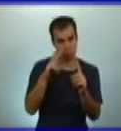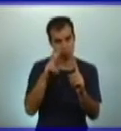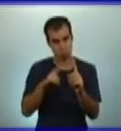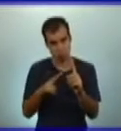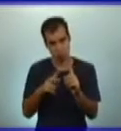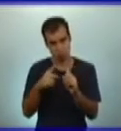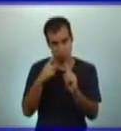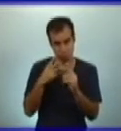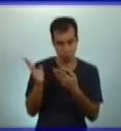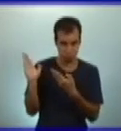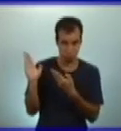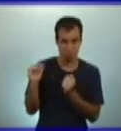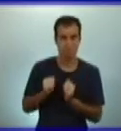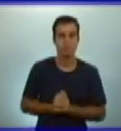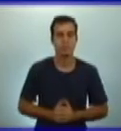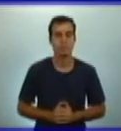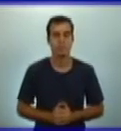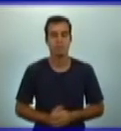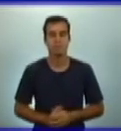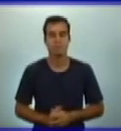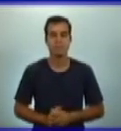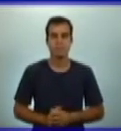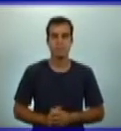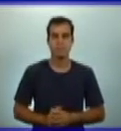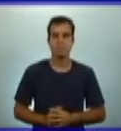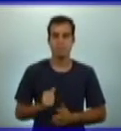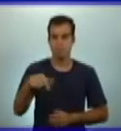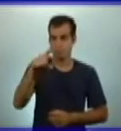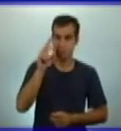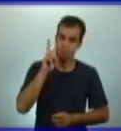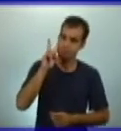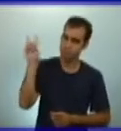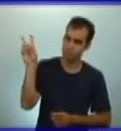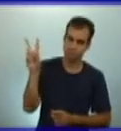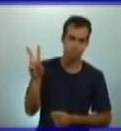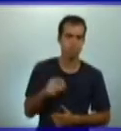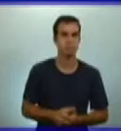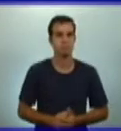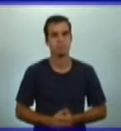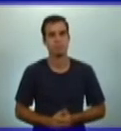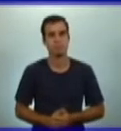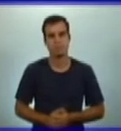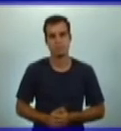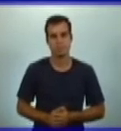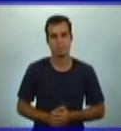así: un sumando es el sucesor de